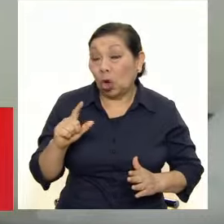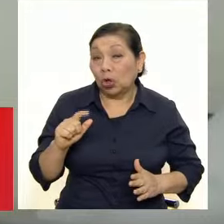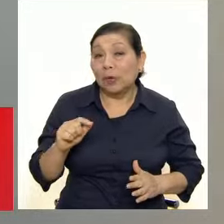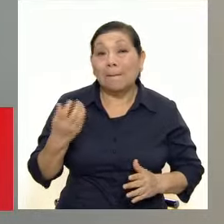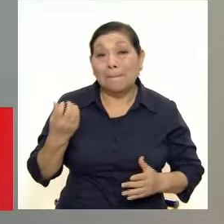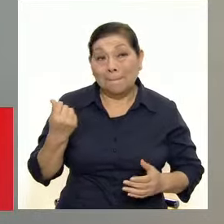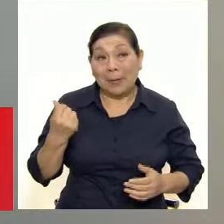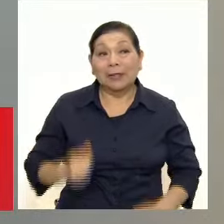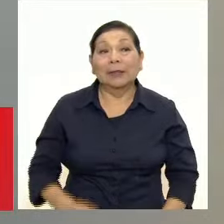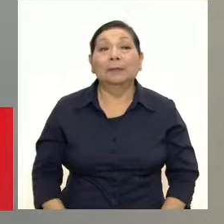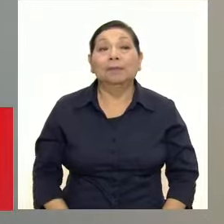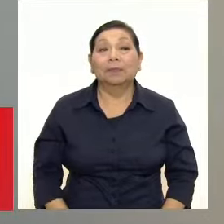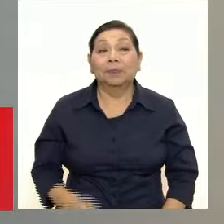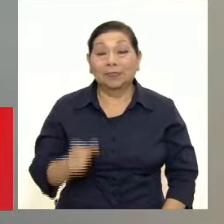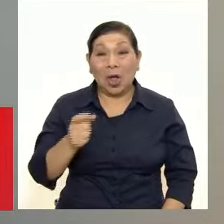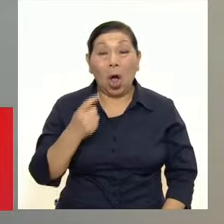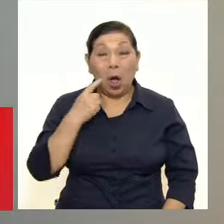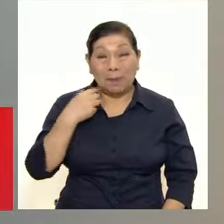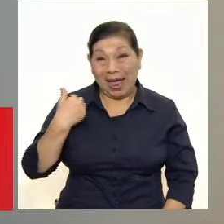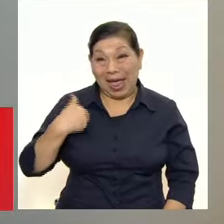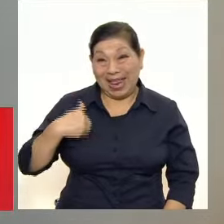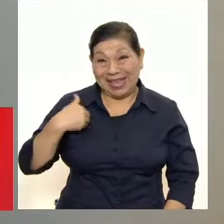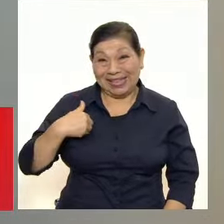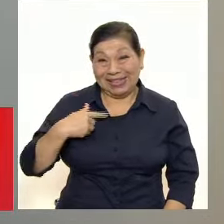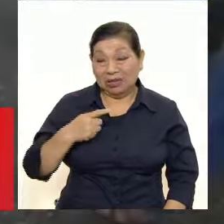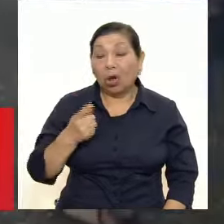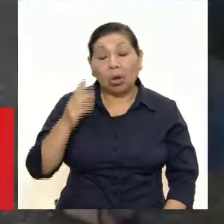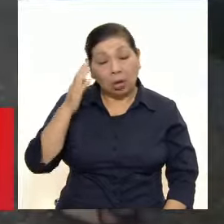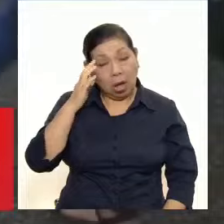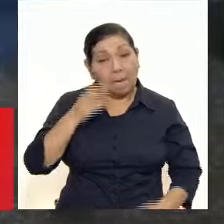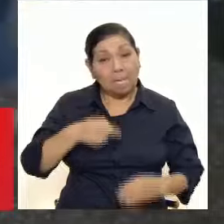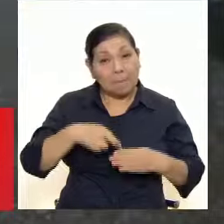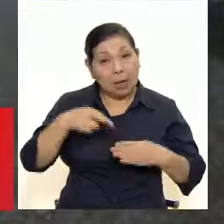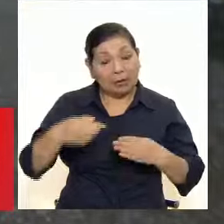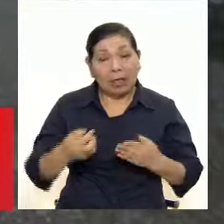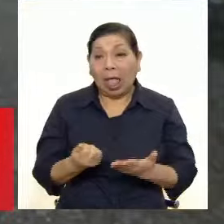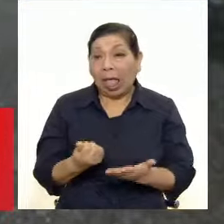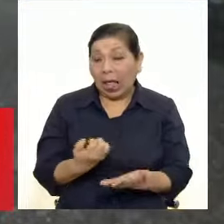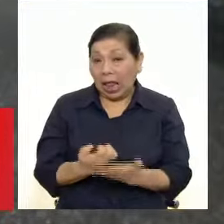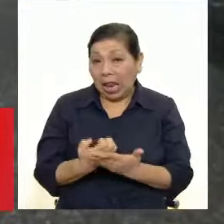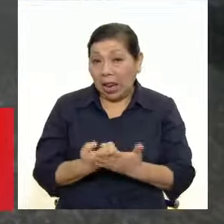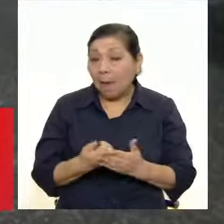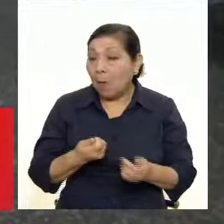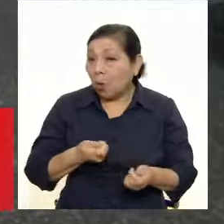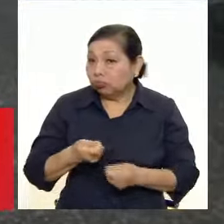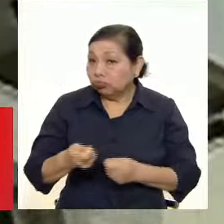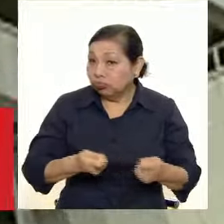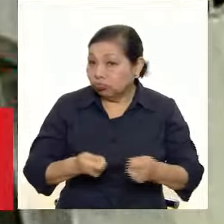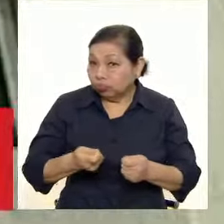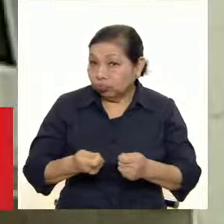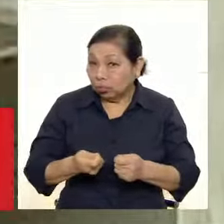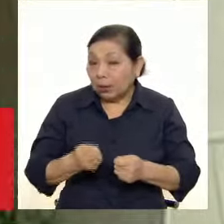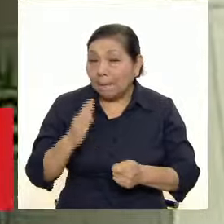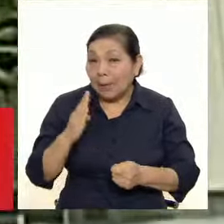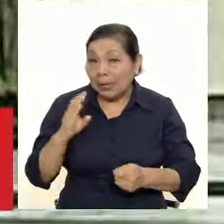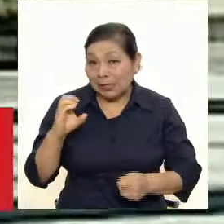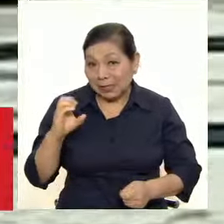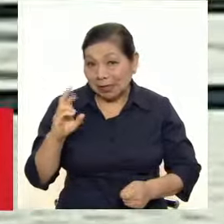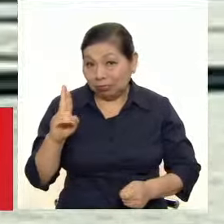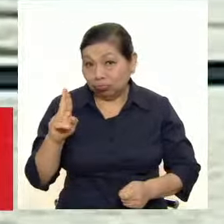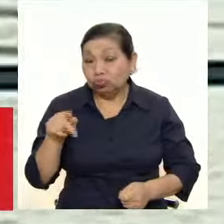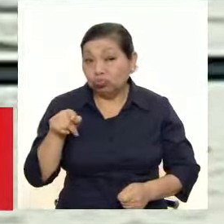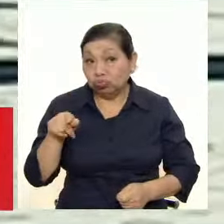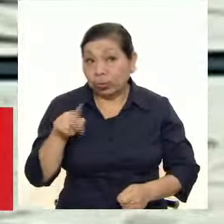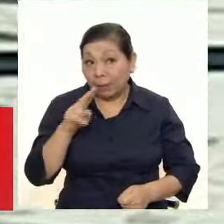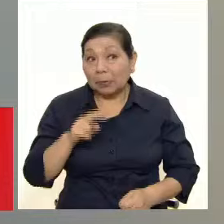perdón. El economista argentino Gonzalo Martínez destaca la importancia del buen manejo monetario desde el Banco Central de